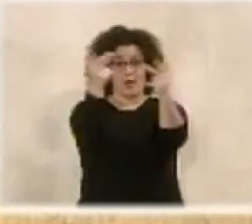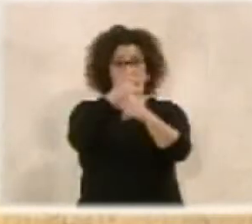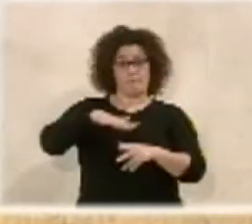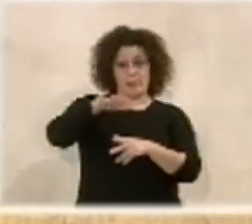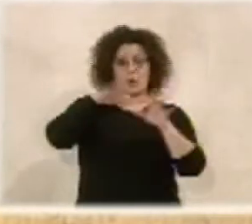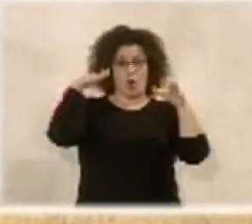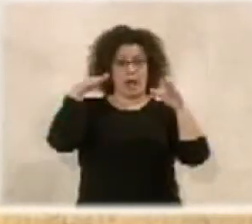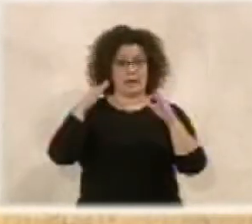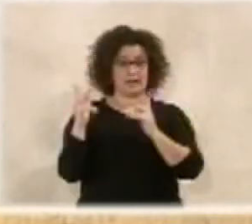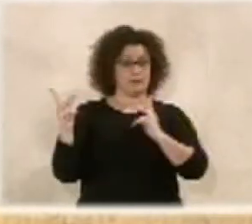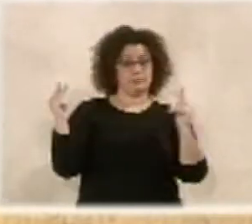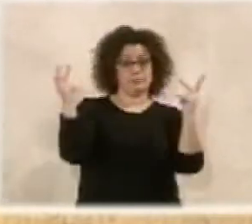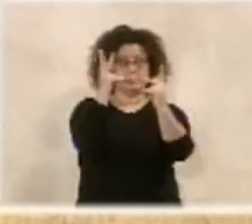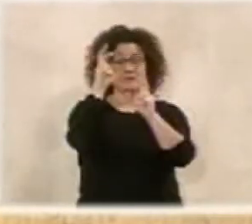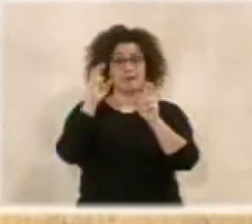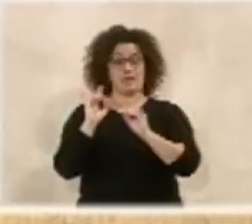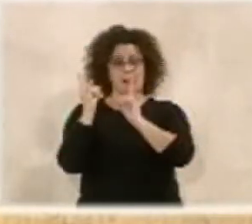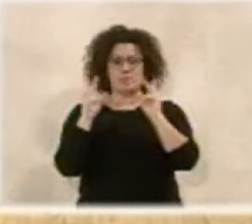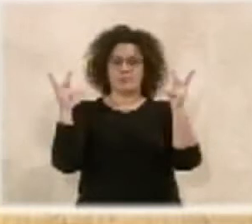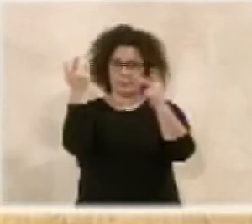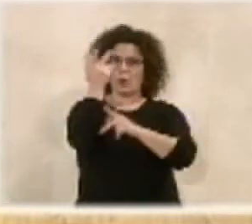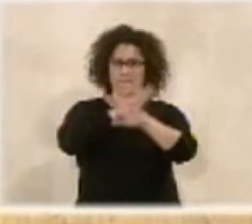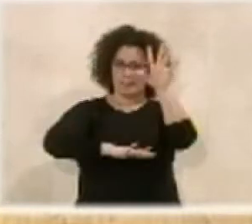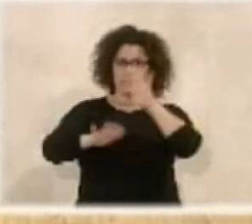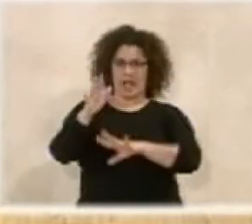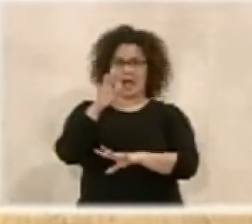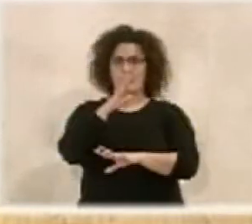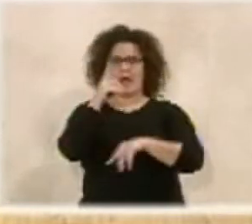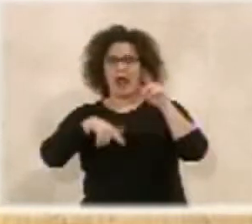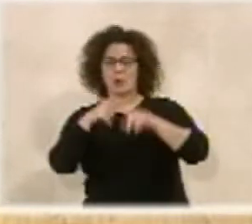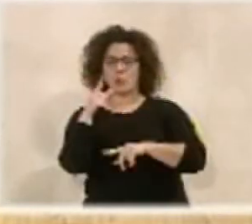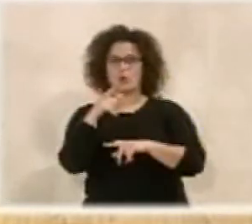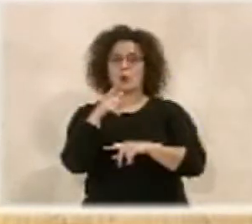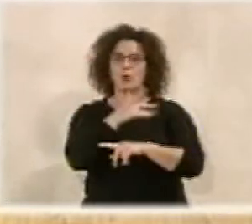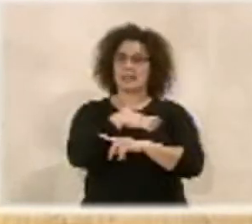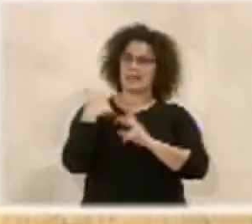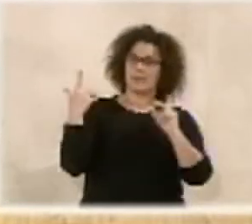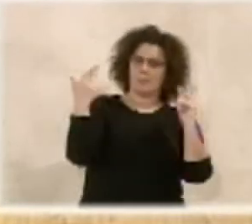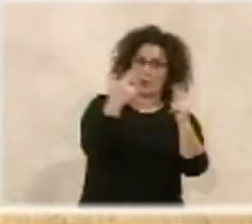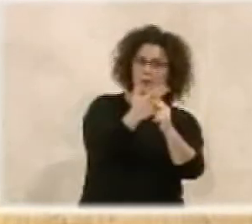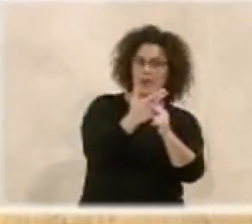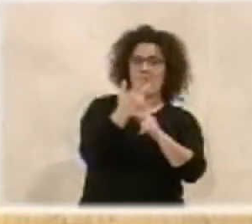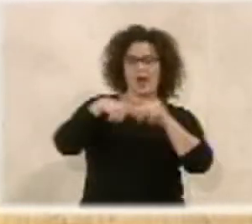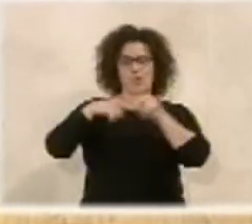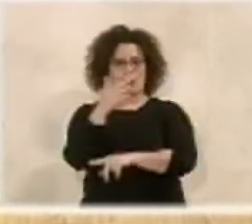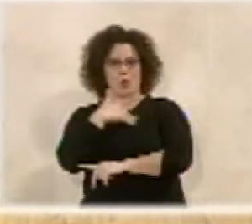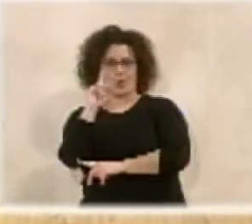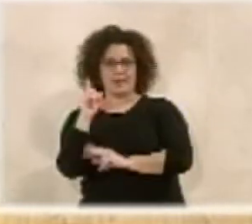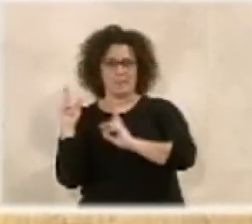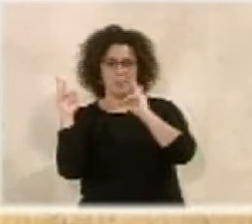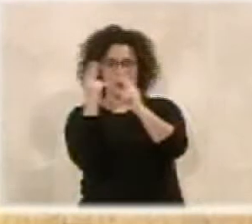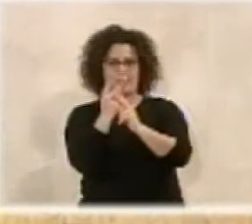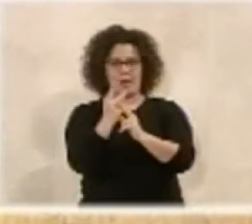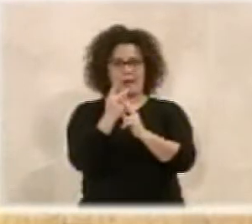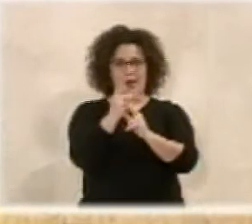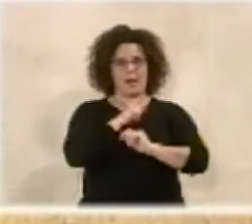Campo Verde hace referencia, el tema de la poda es complicada porque hay gente que quiere la poda, gente que no. Me viene